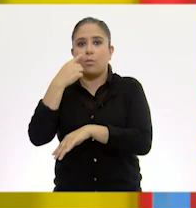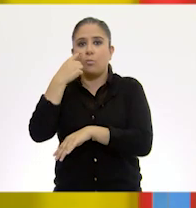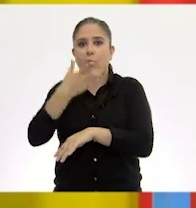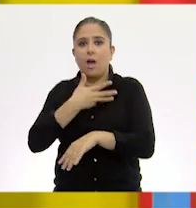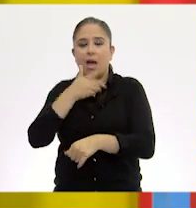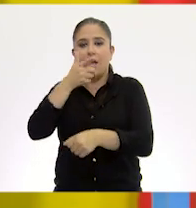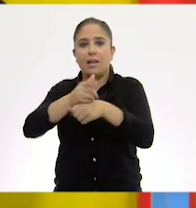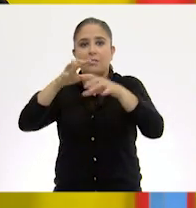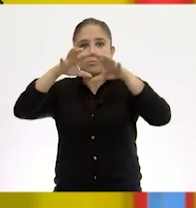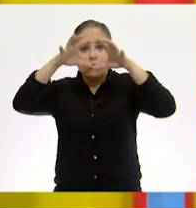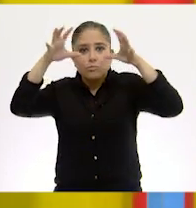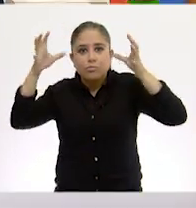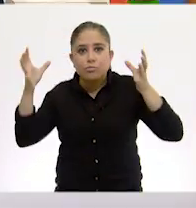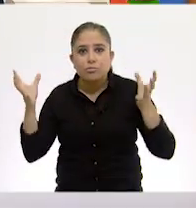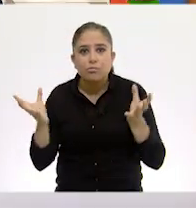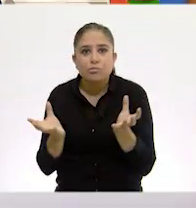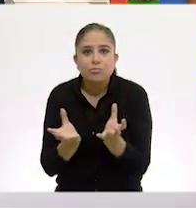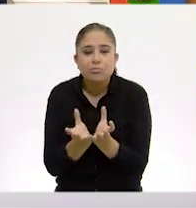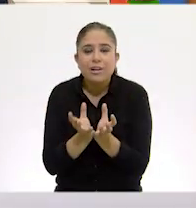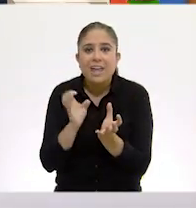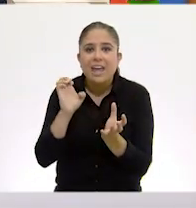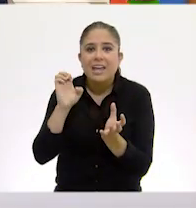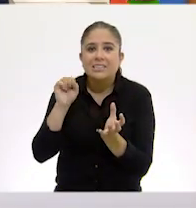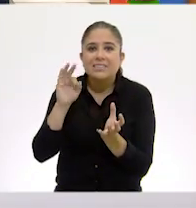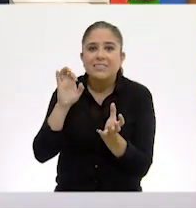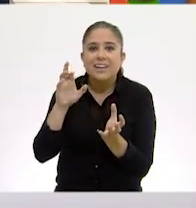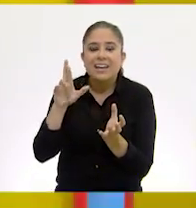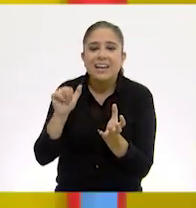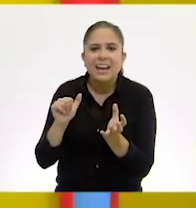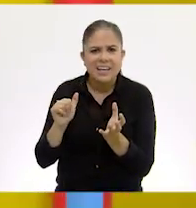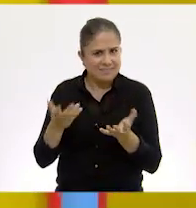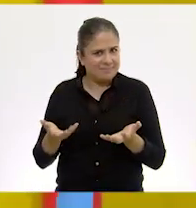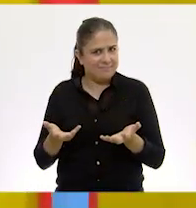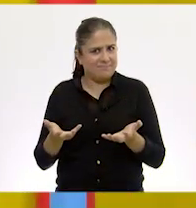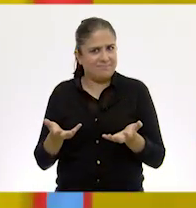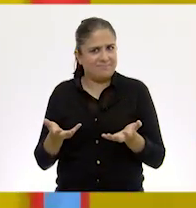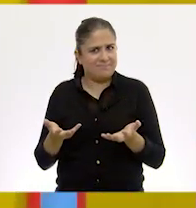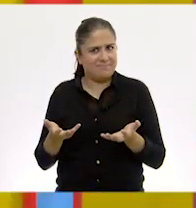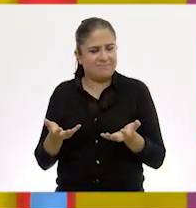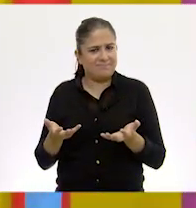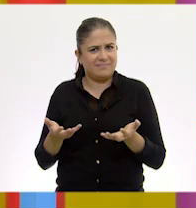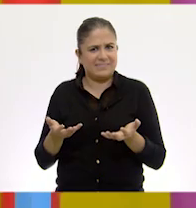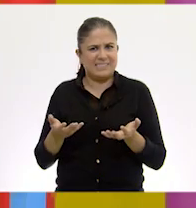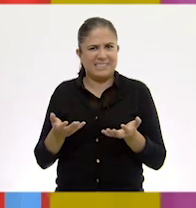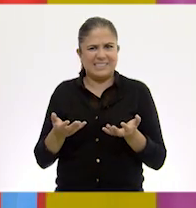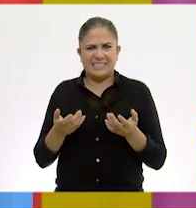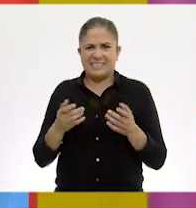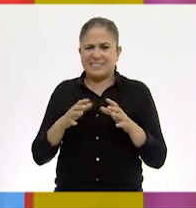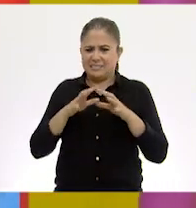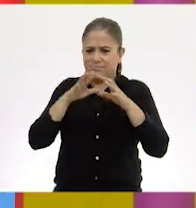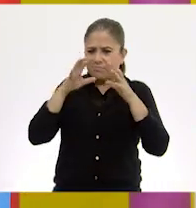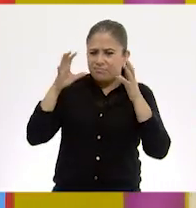esfera, esfera. 360 grados, tierra y mar, mar y tierra, cambiantes las eras, todo en una esfera.